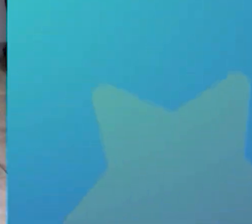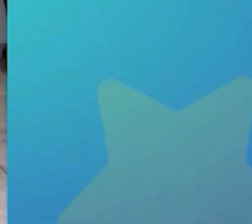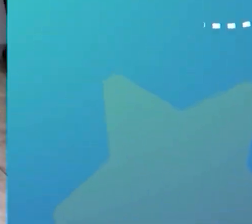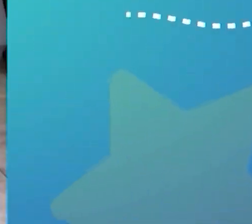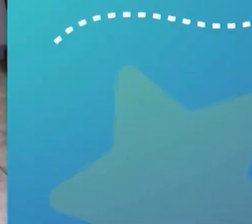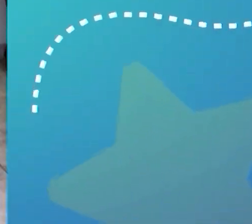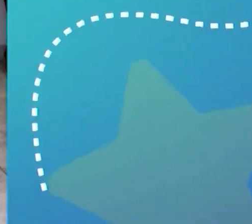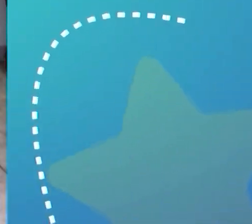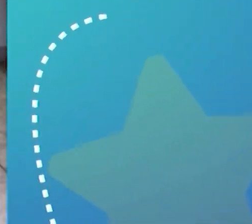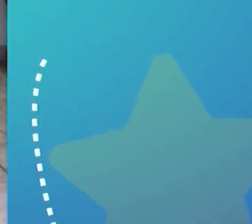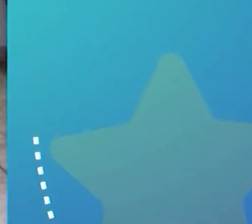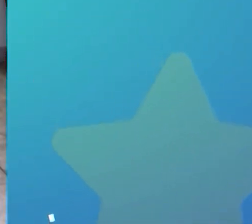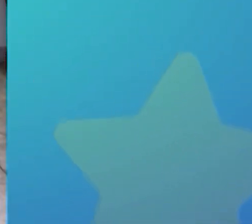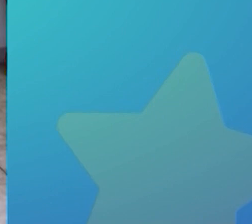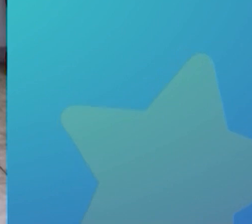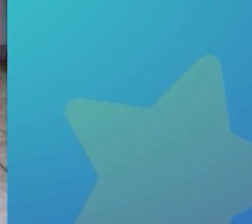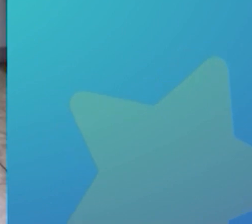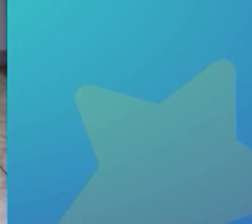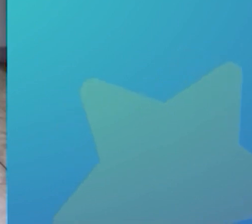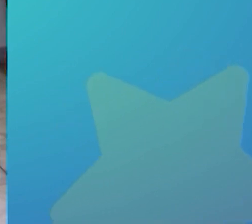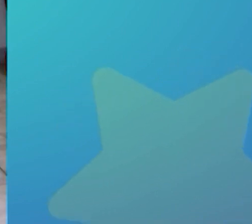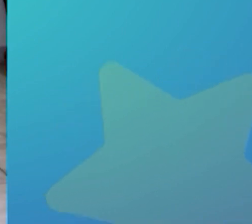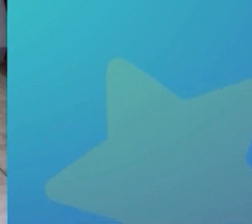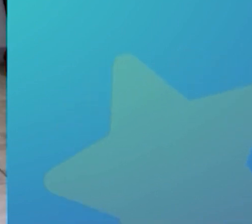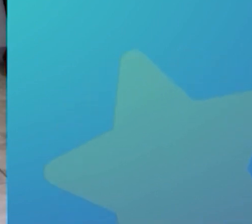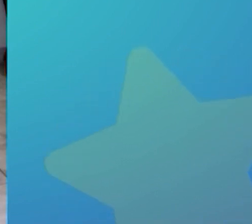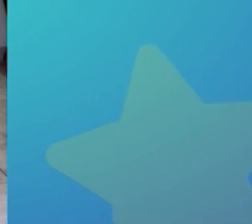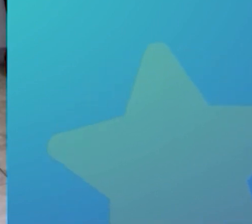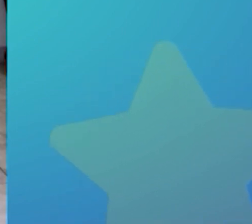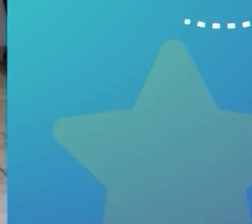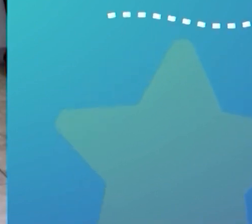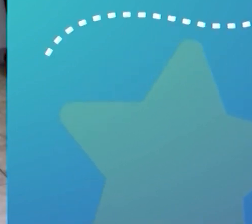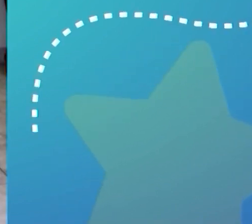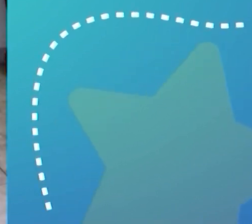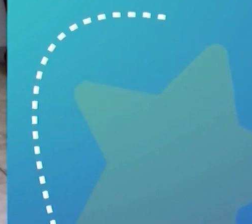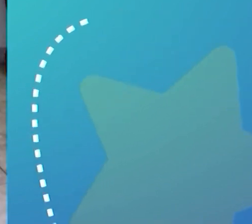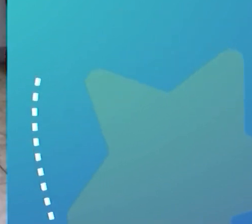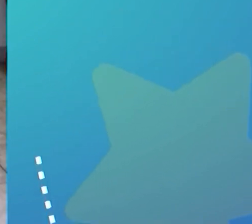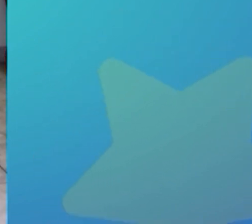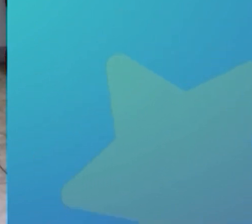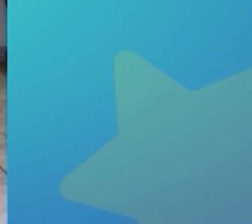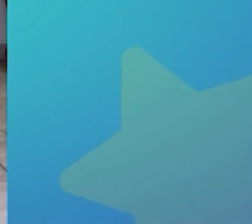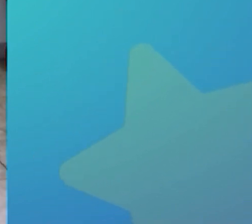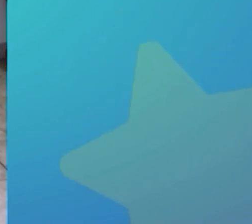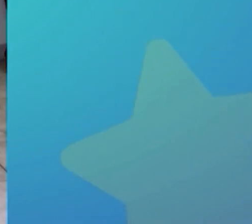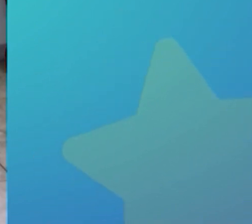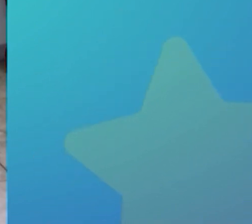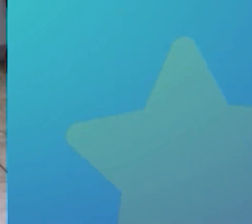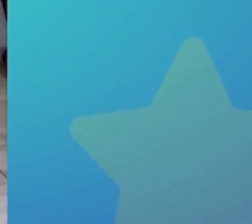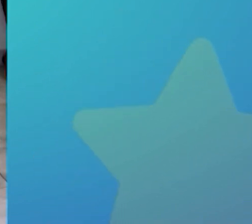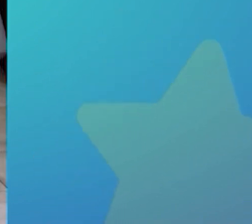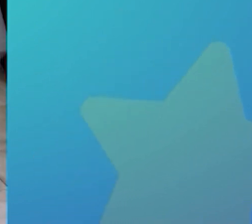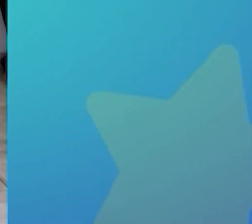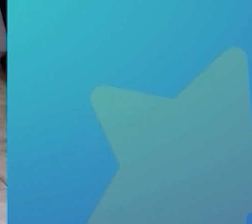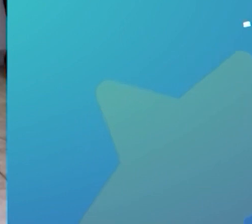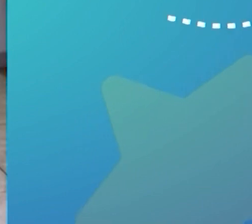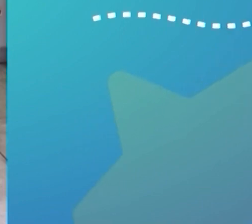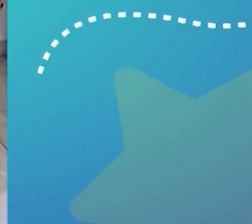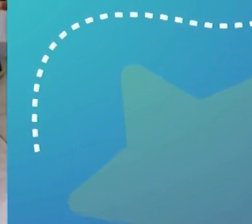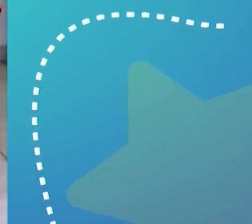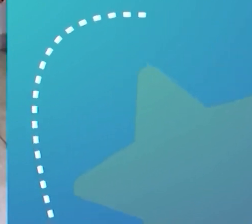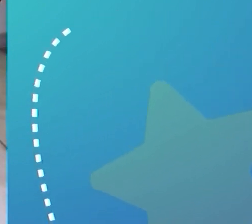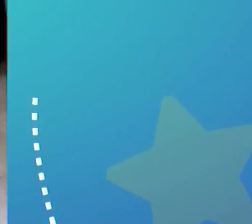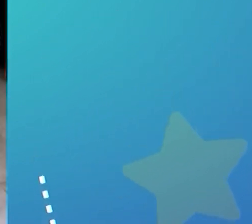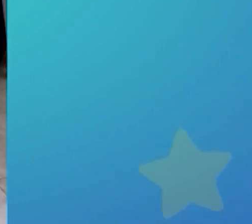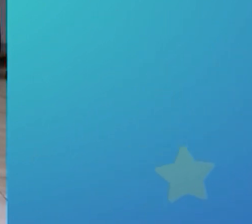Buenos días, maestro y estudiantes. Mi nombre es Ian Milán Álvaro Guerra, soy de Victoria Espine,